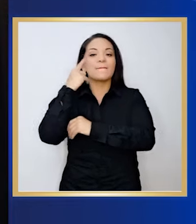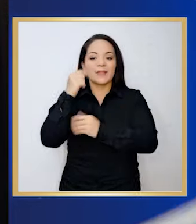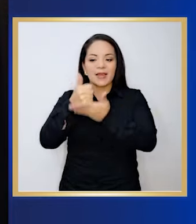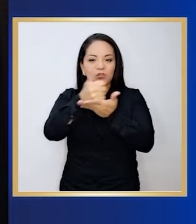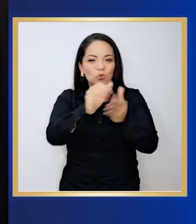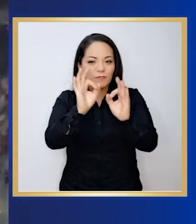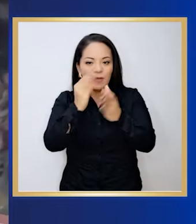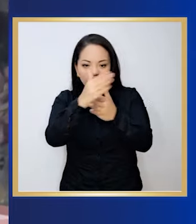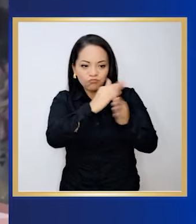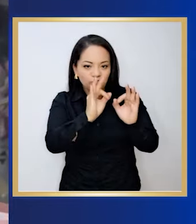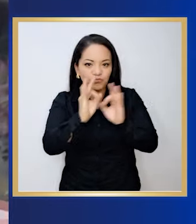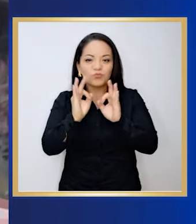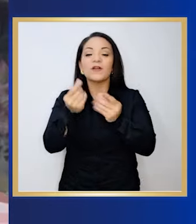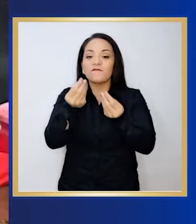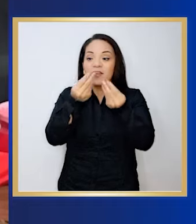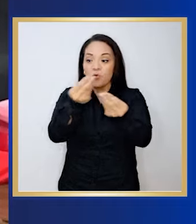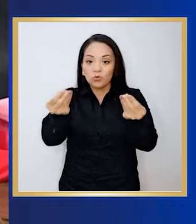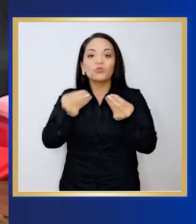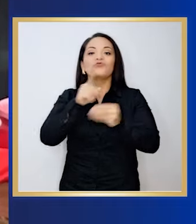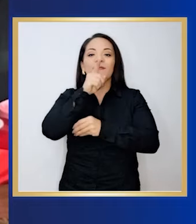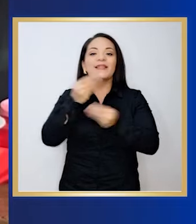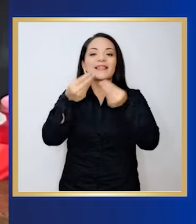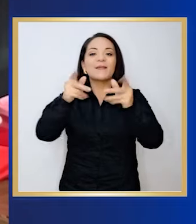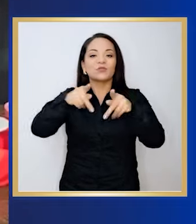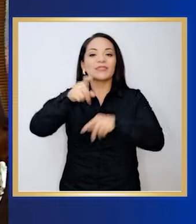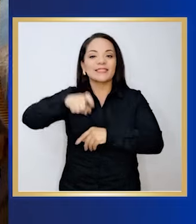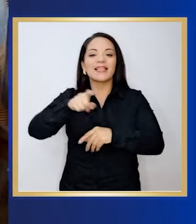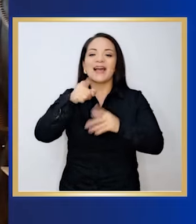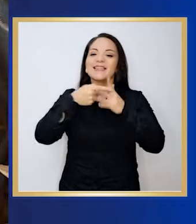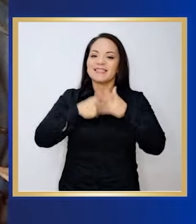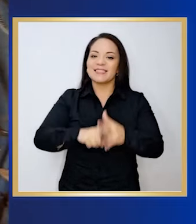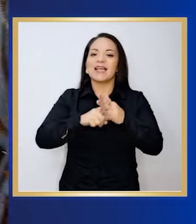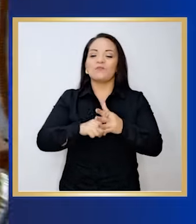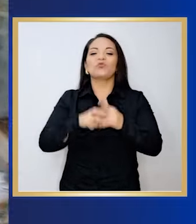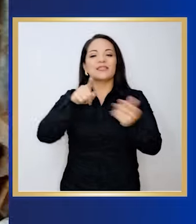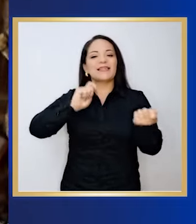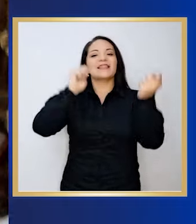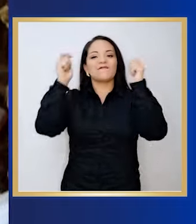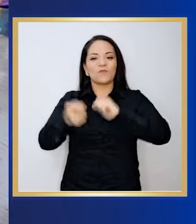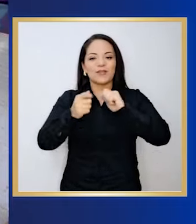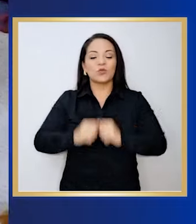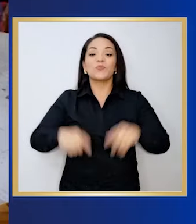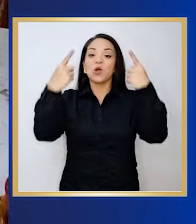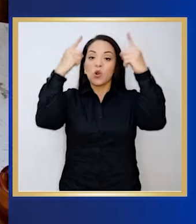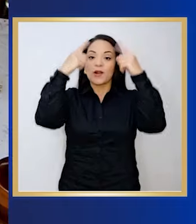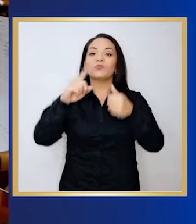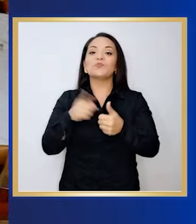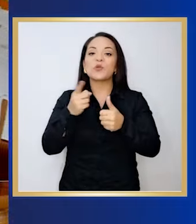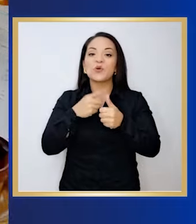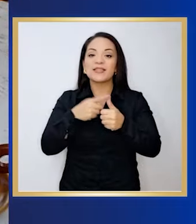para filtrar bien las ayudas Y que los recursos llegaran a las personas más necesitadas Es como iniciamos esta transformación